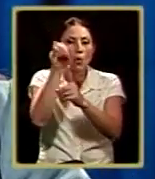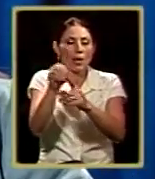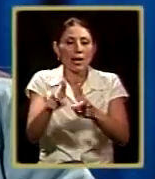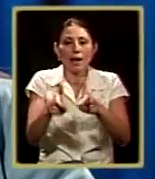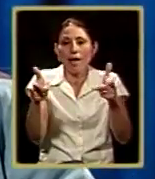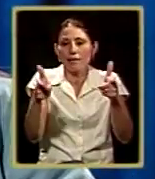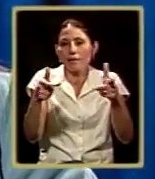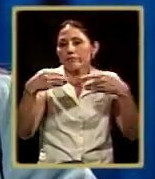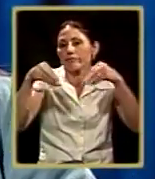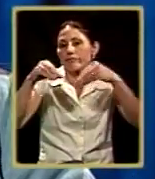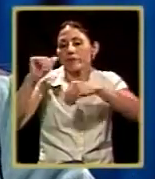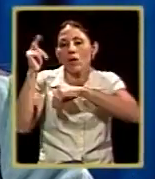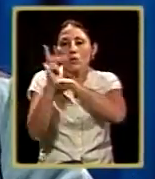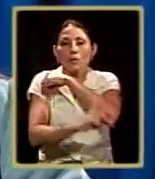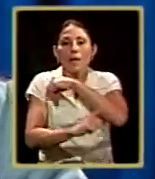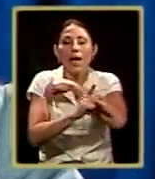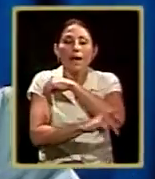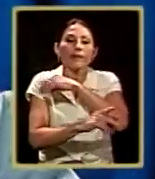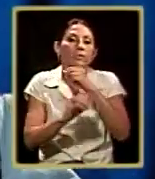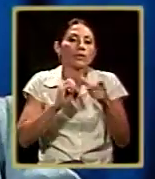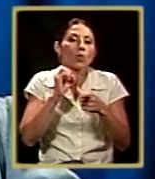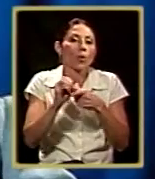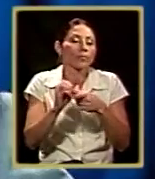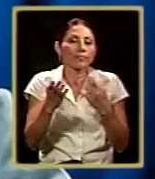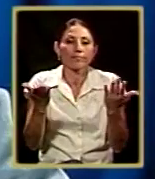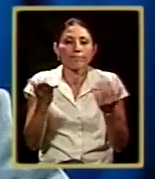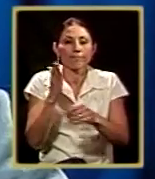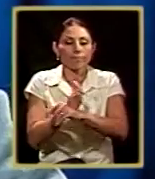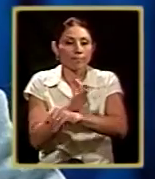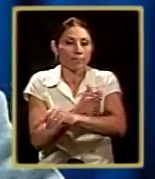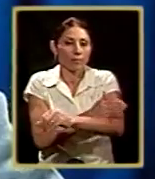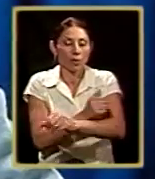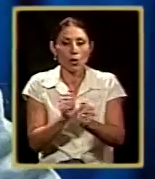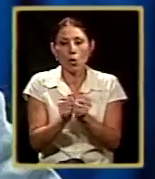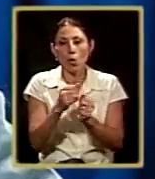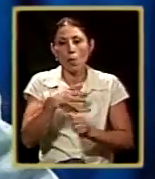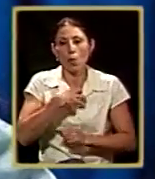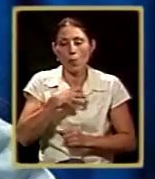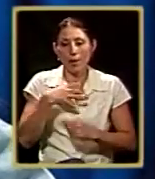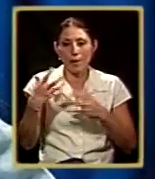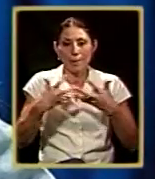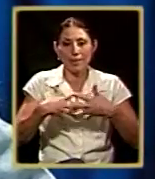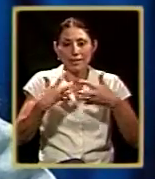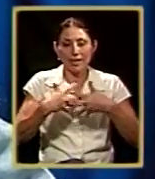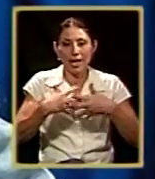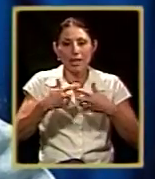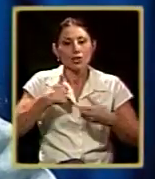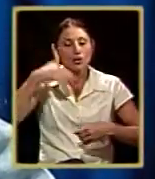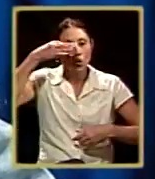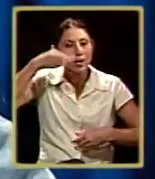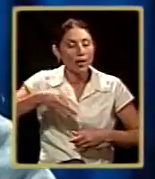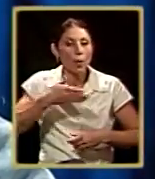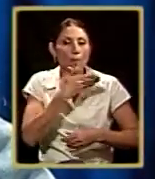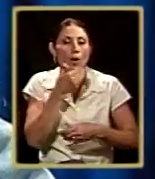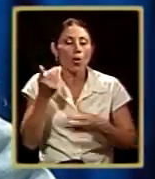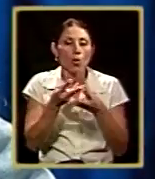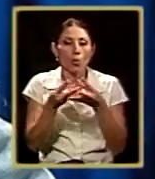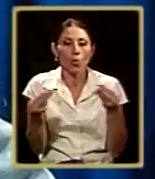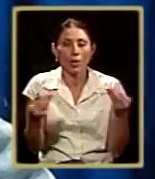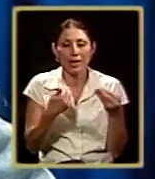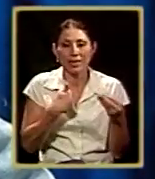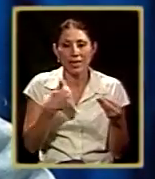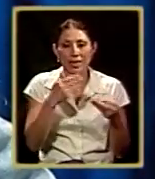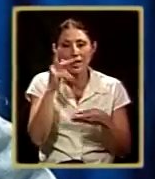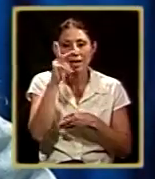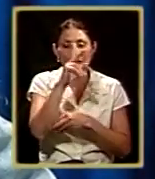exportar o de salir adelante con su propia empresa. Me parece que esa es la mejor salida que puede tener el país. Bueno, y